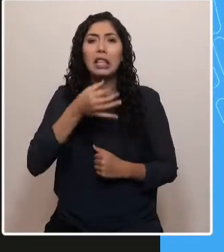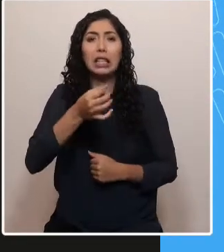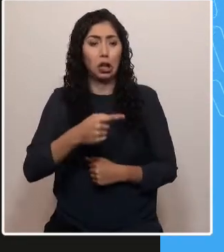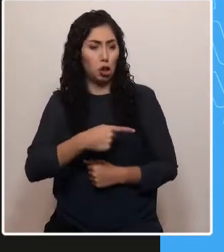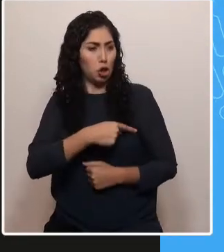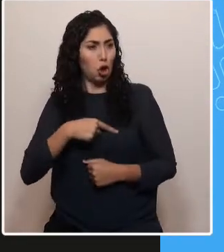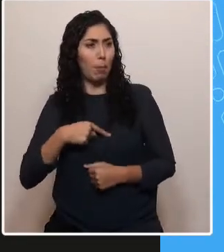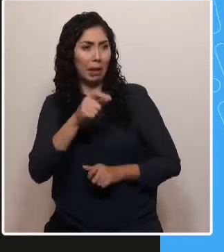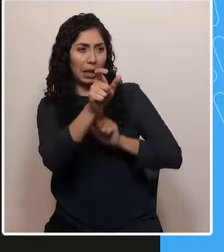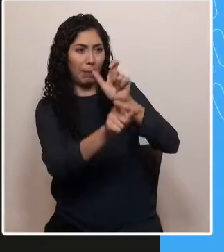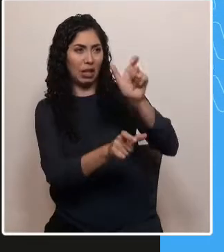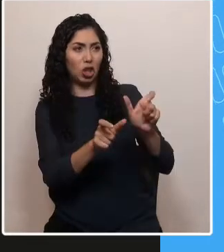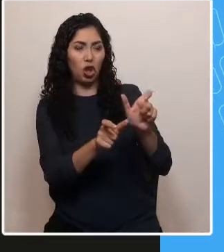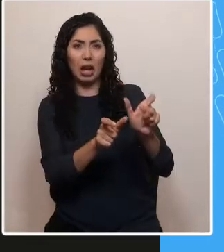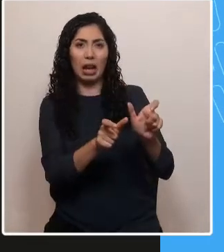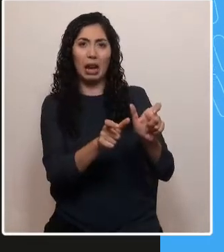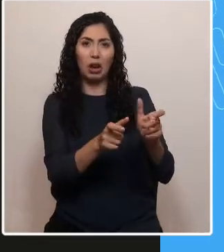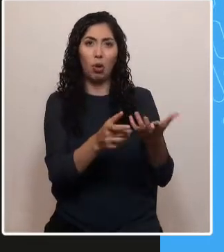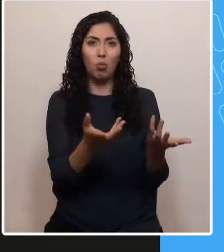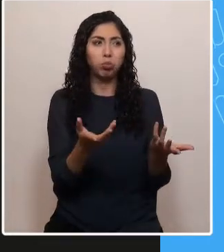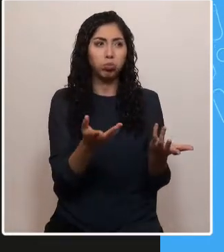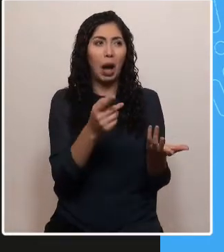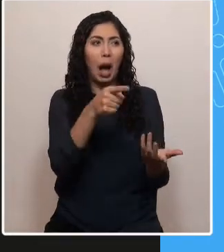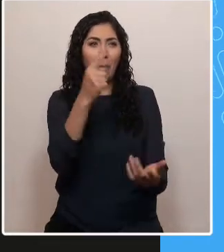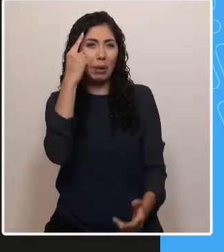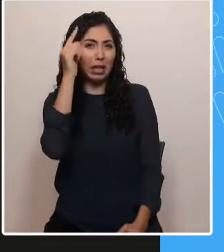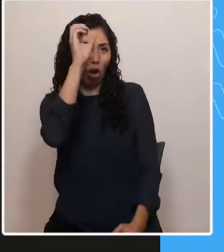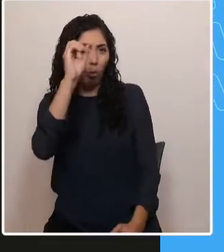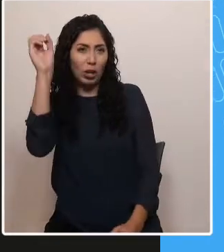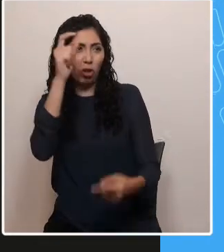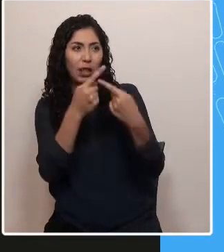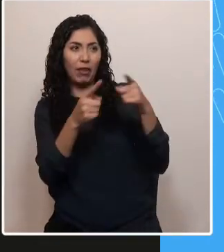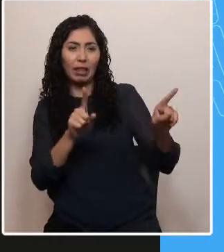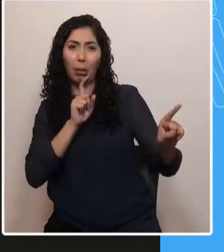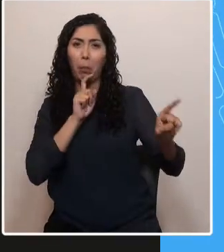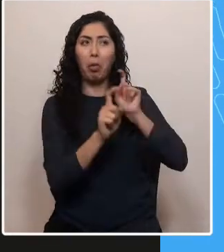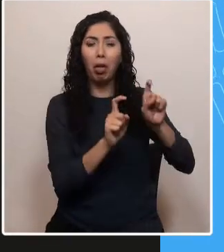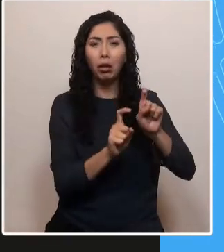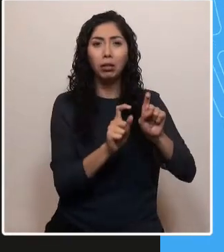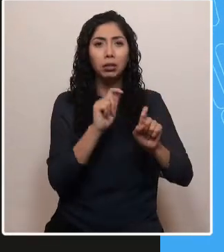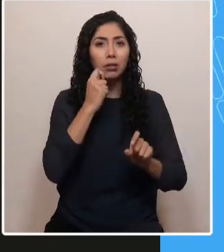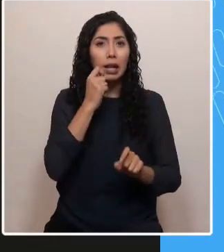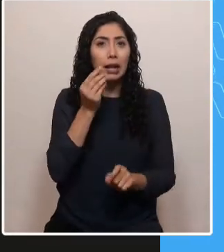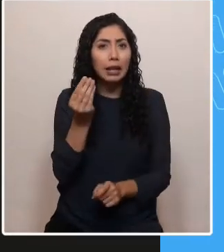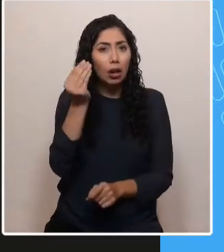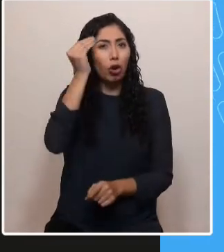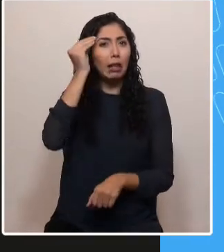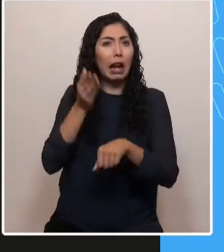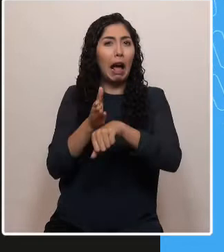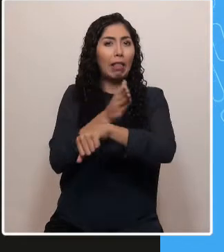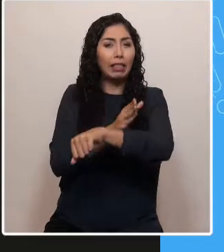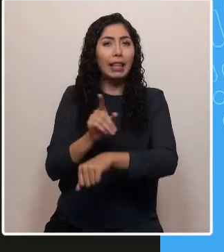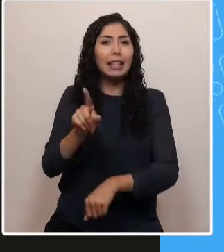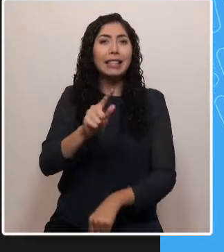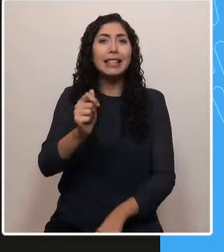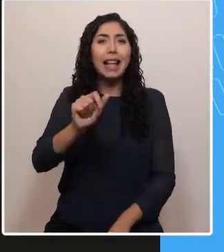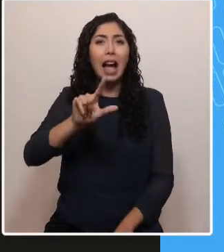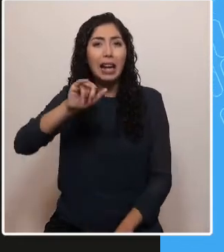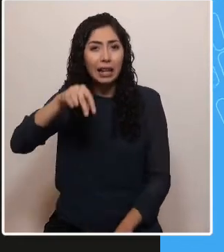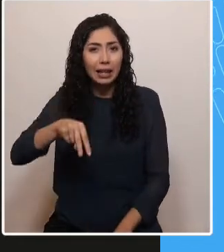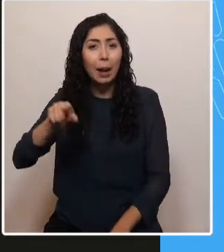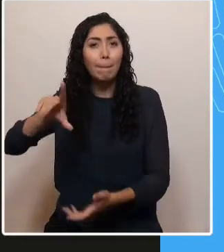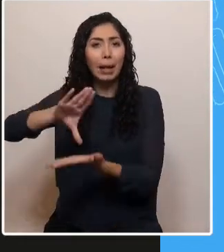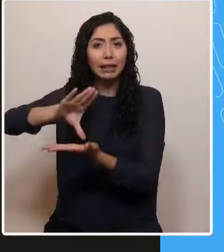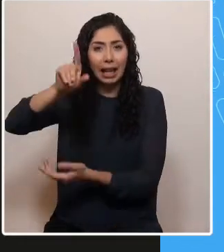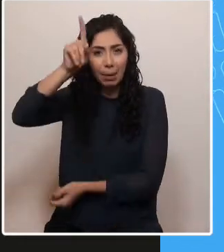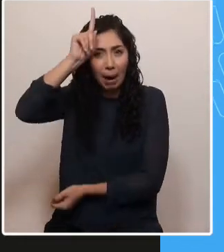siendo castigados por el pueblo por el solo hecho de pensar distinto, no nos hace más que recordar los regímenes de Stalin, la Stasi en la Alemania y otras tantas instituciones